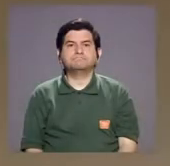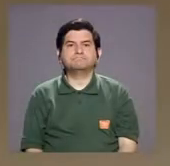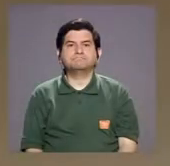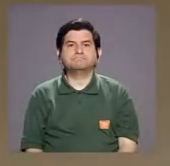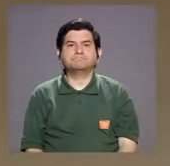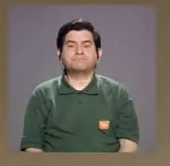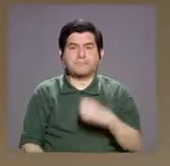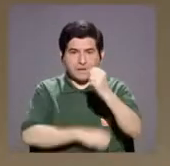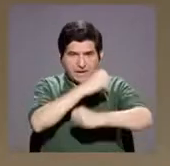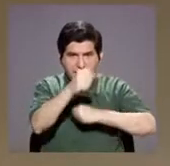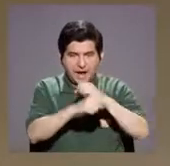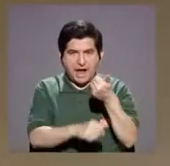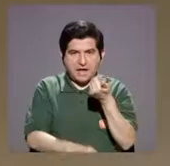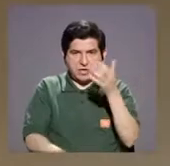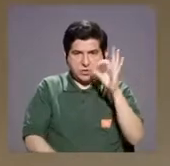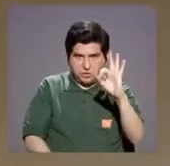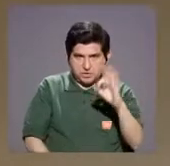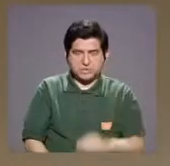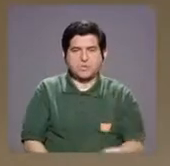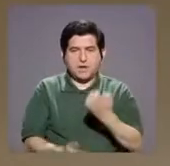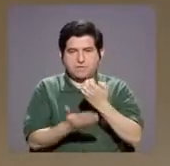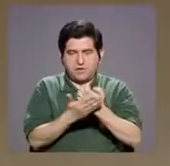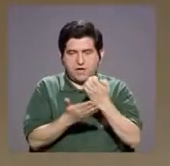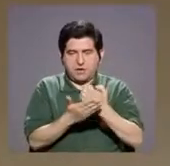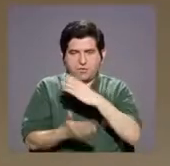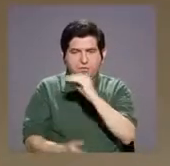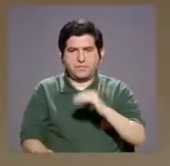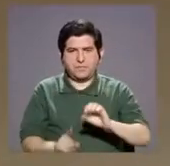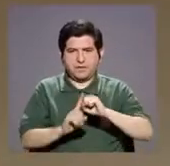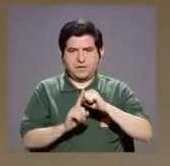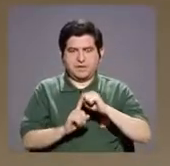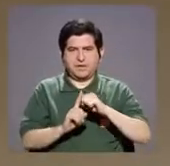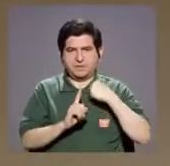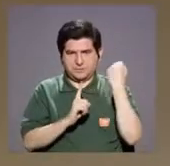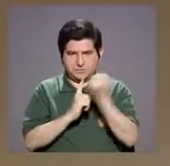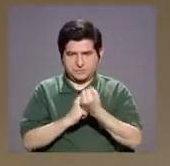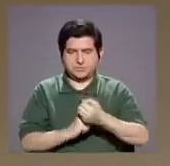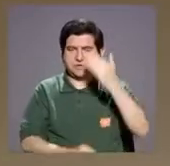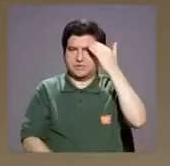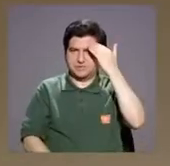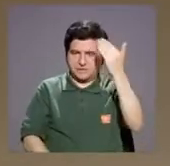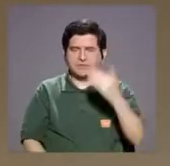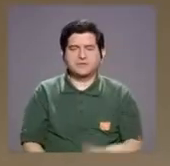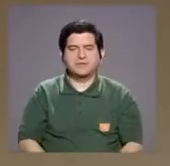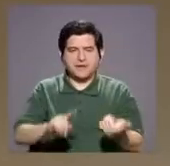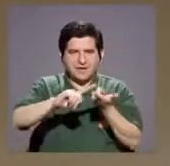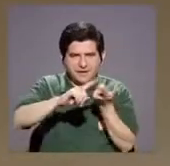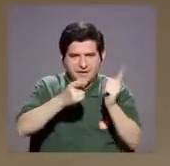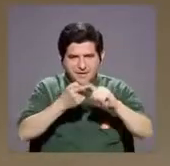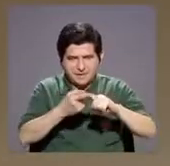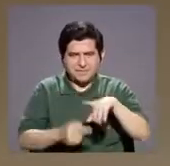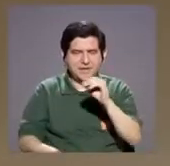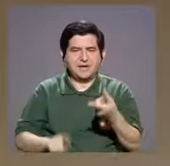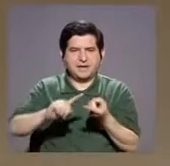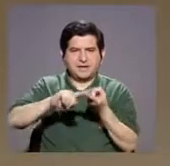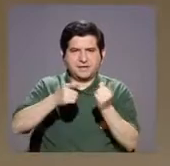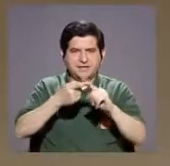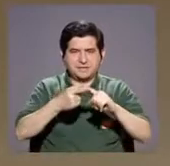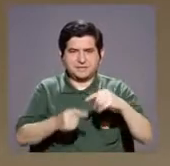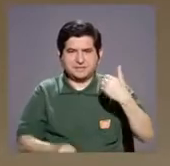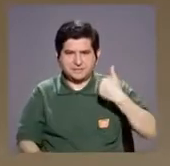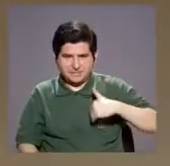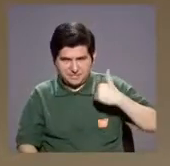en el año 19 de economía y sociedad lo saludamos amigas y amigos de canal 12 r